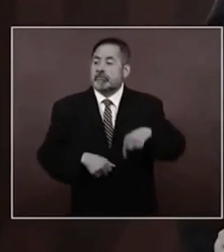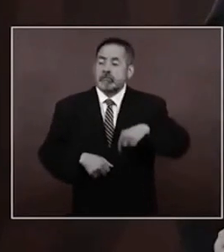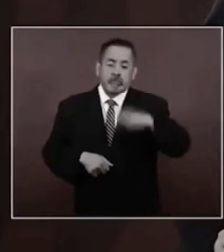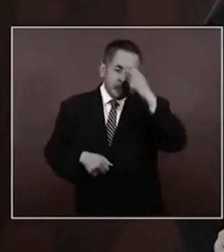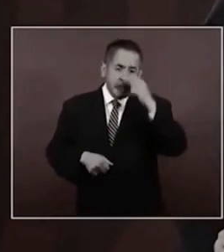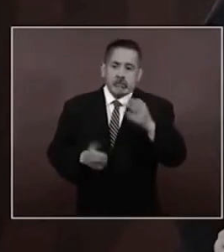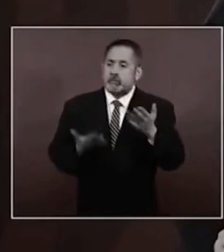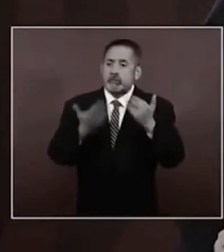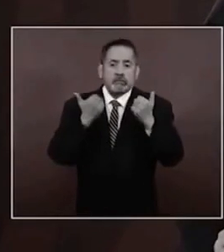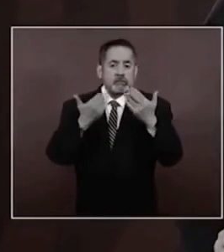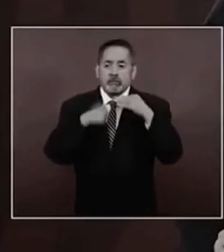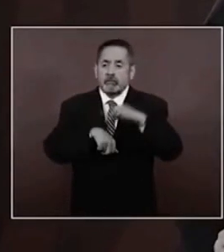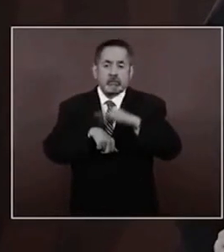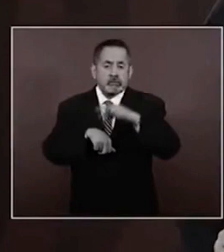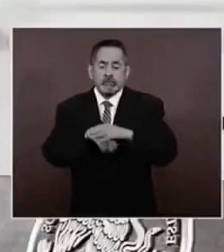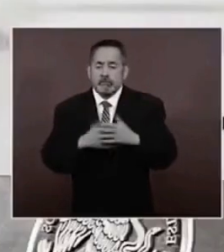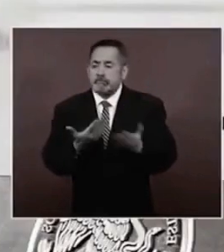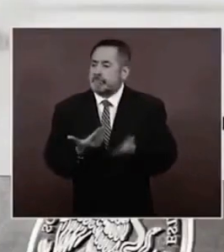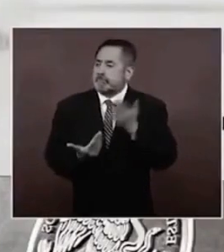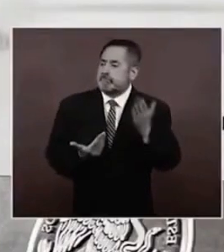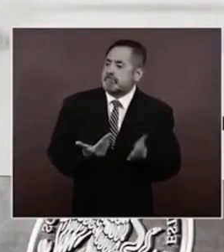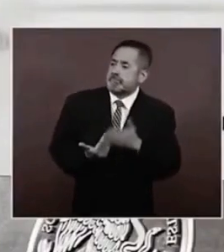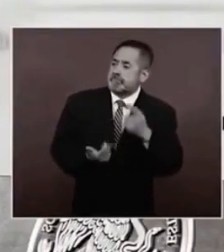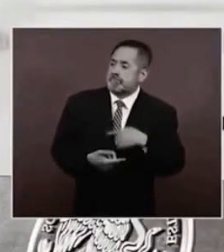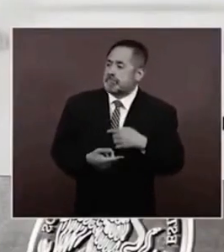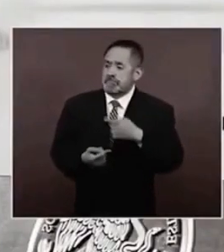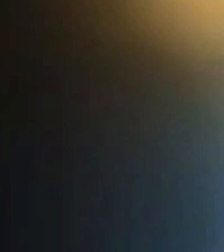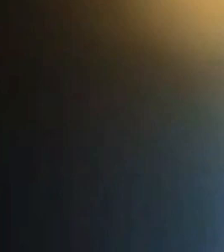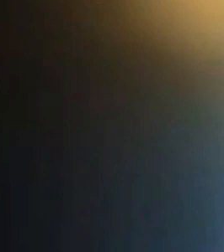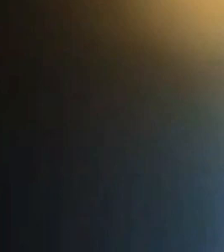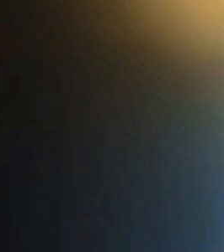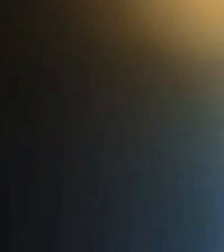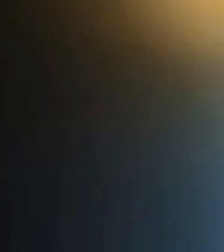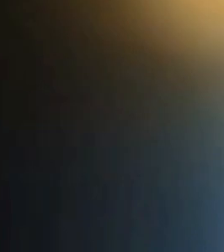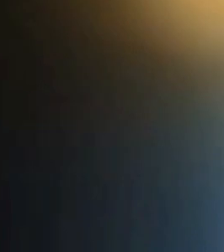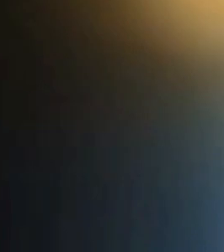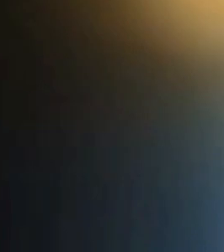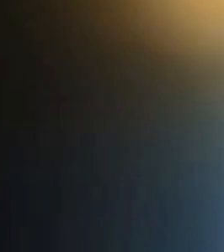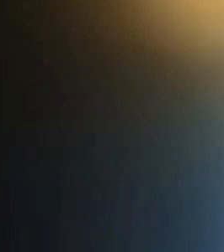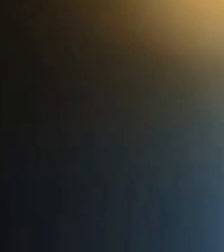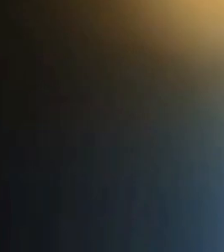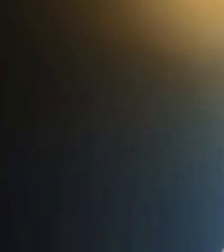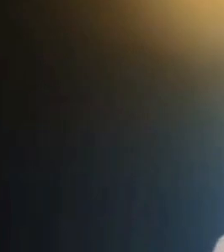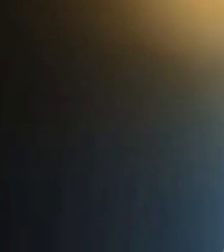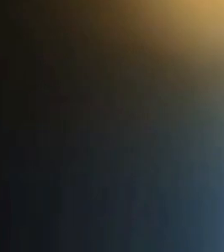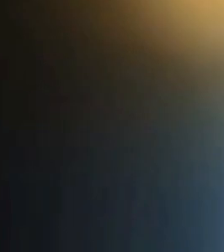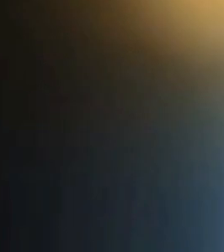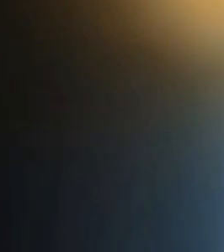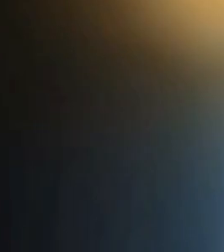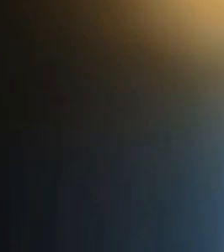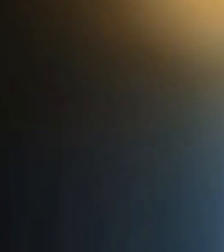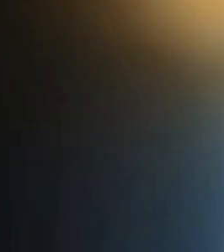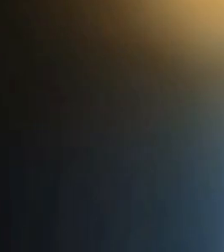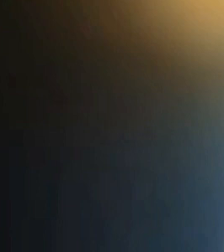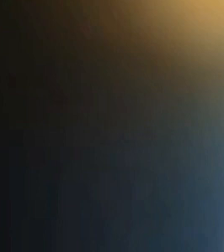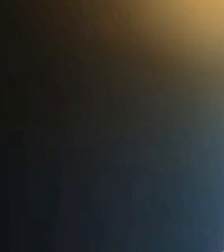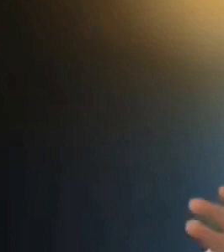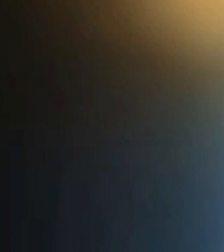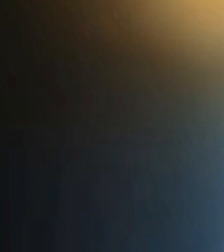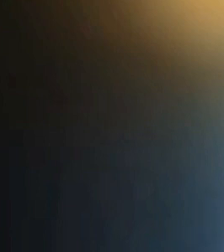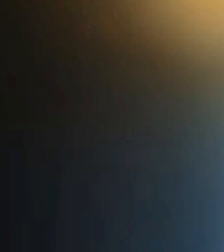médicos que necesitamos en el país. Olvídate por un momento si estás a favor o en contra de la